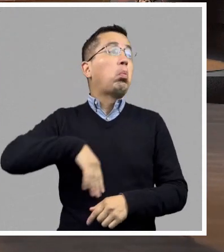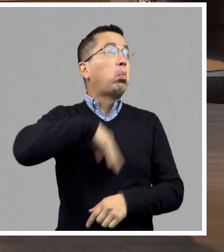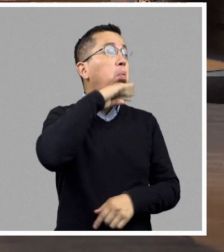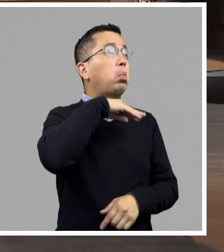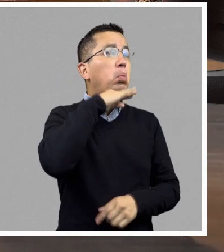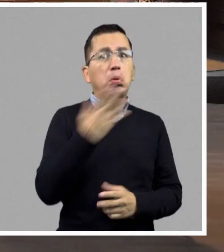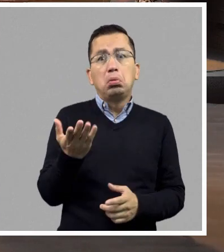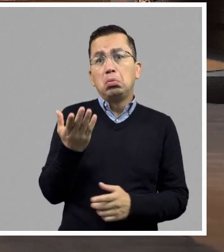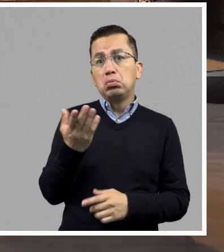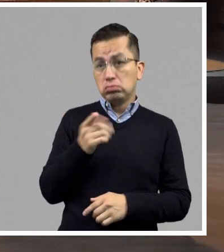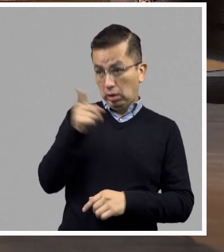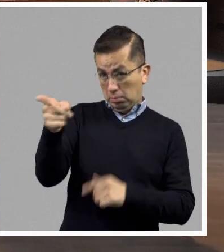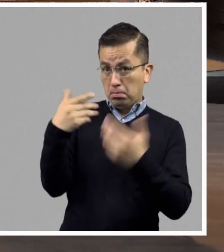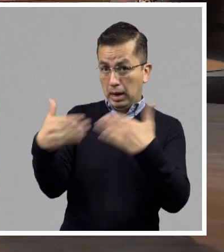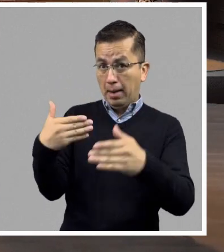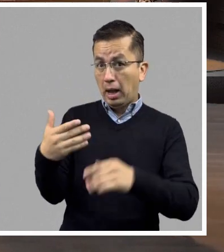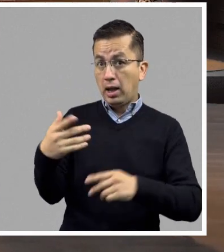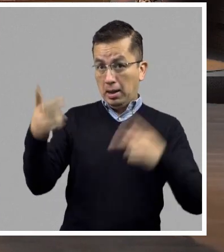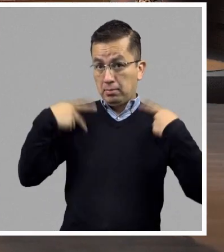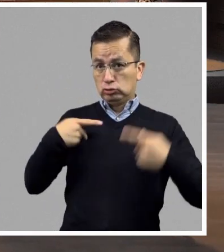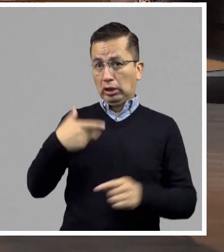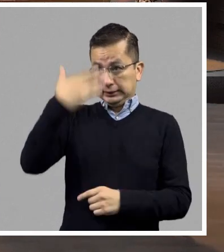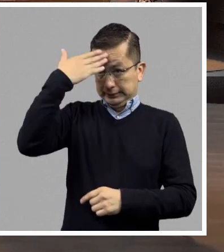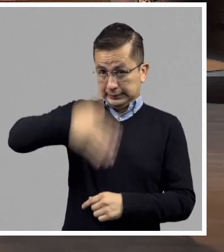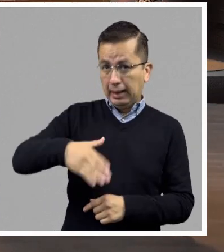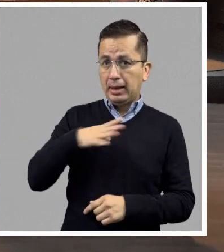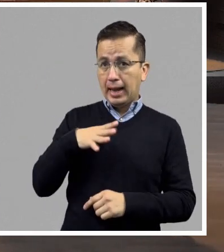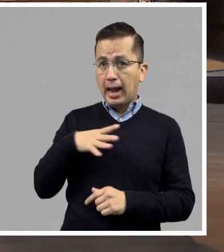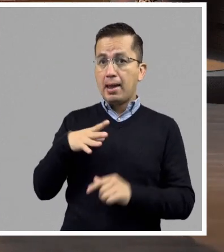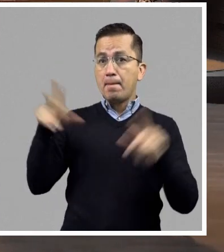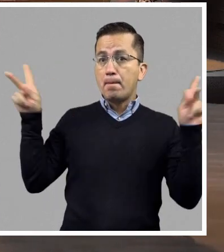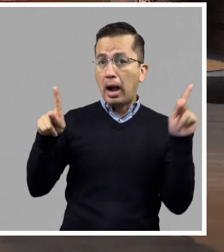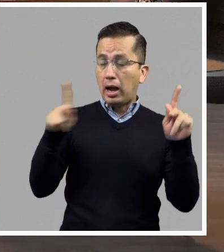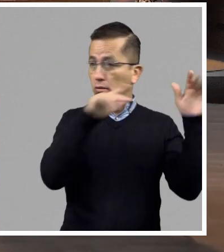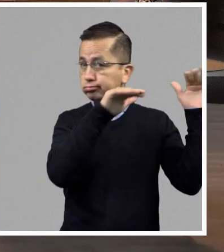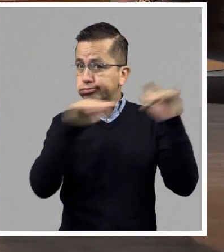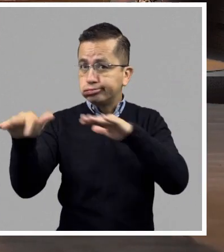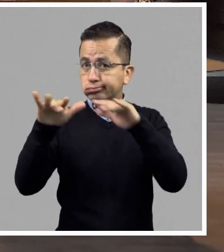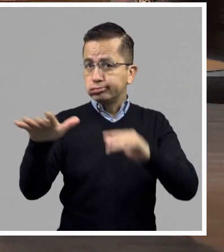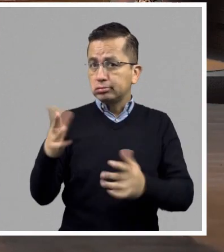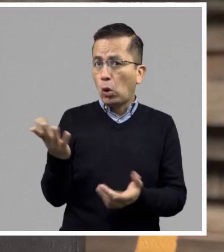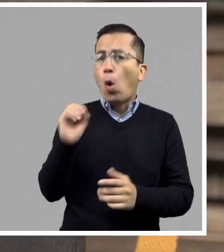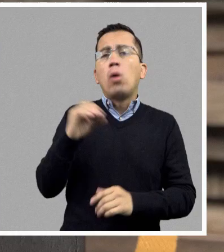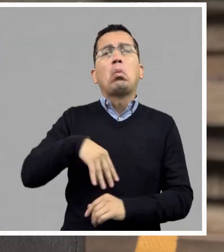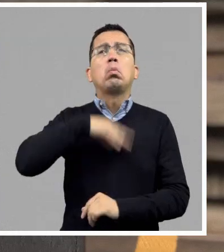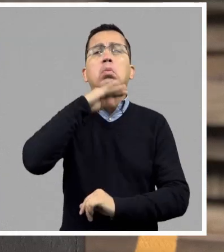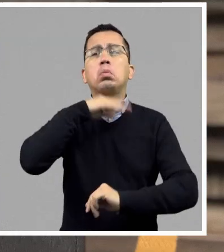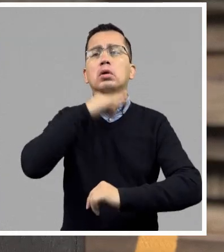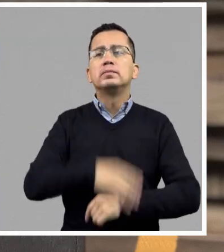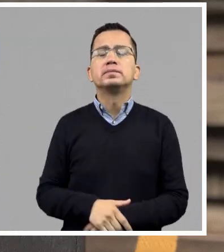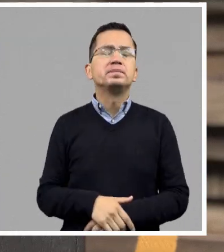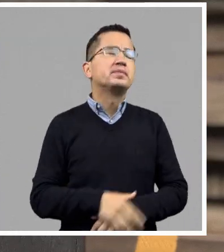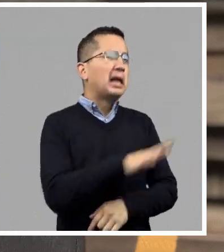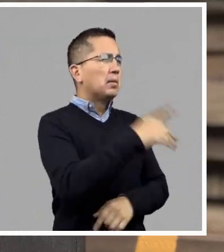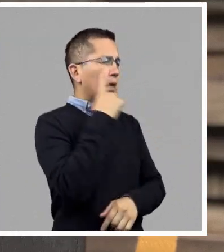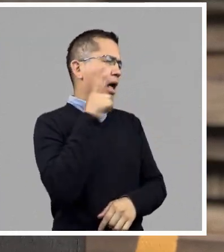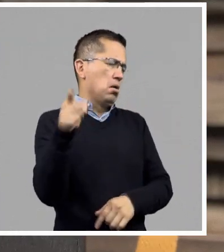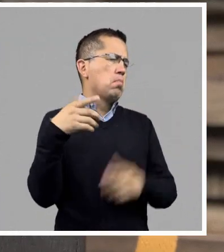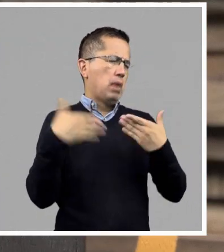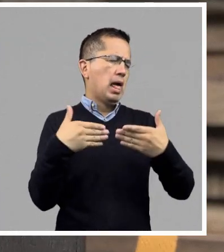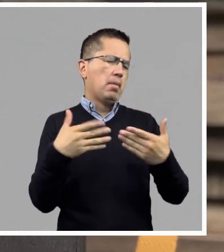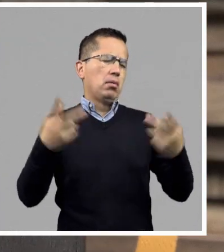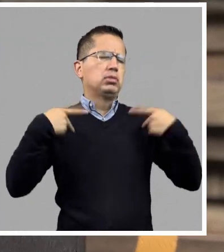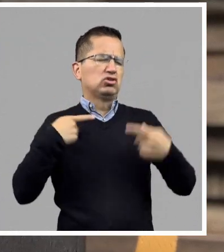Aquí sí en Panamá un poquito más creo que también como estamos frente al mar pues por ahí pasan un montón No